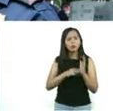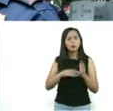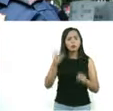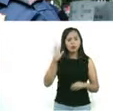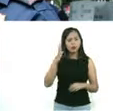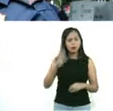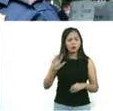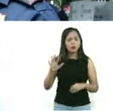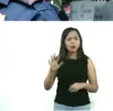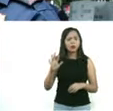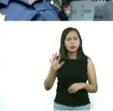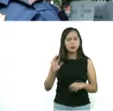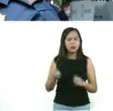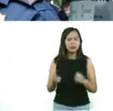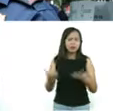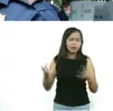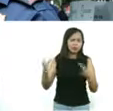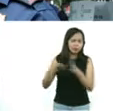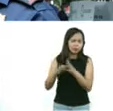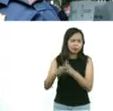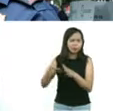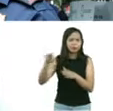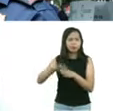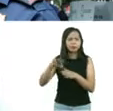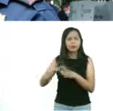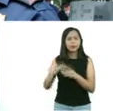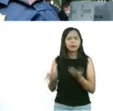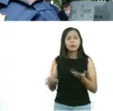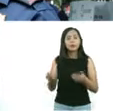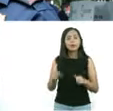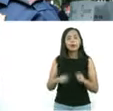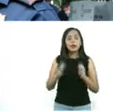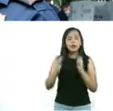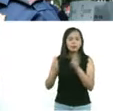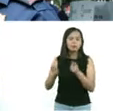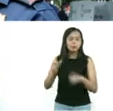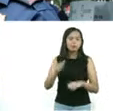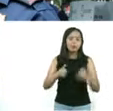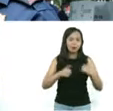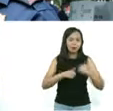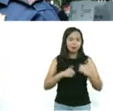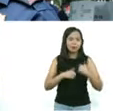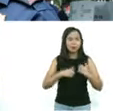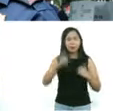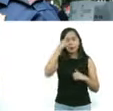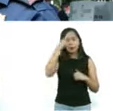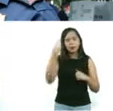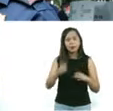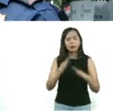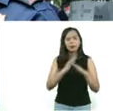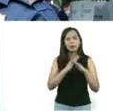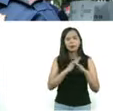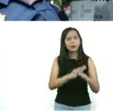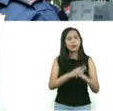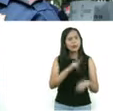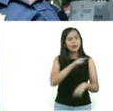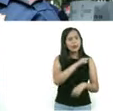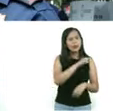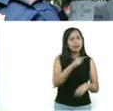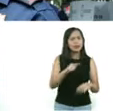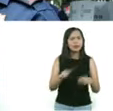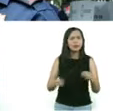se supervisarán las acciones preventivas y de vigilancia que garanticen la paz pública a fin de evitar la alteración del orden y la comisión